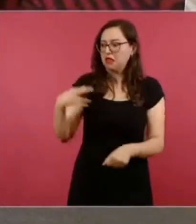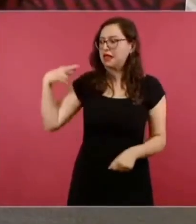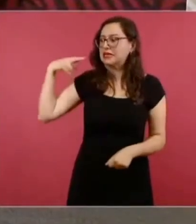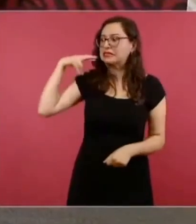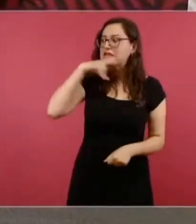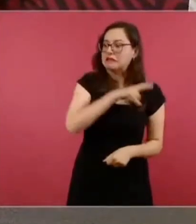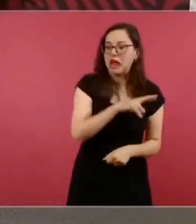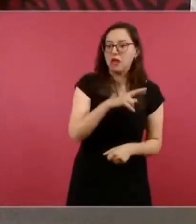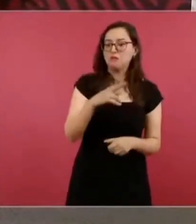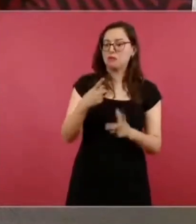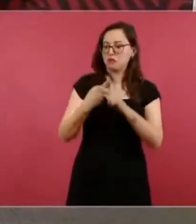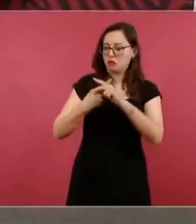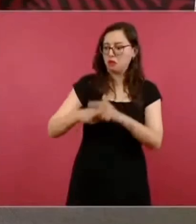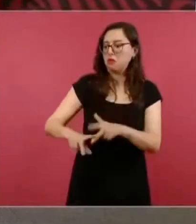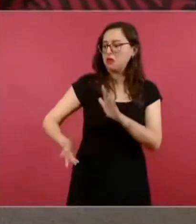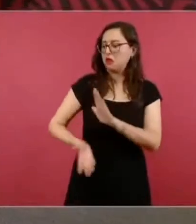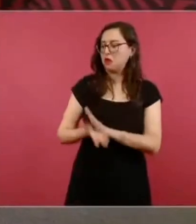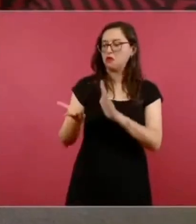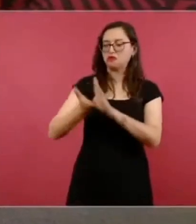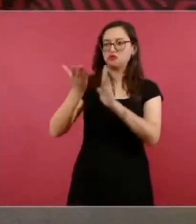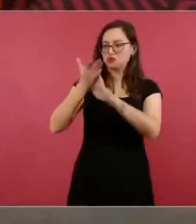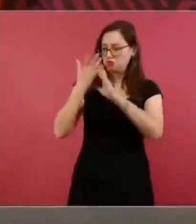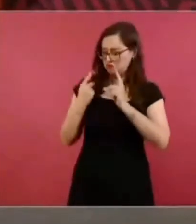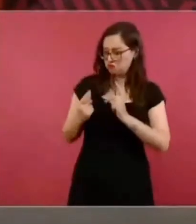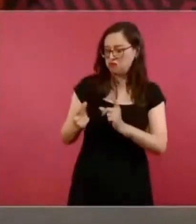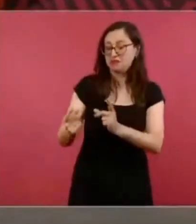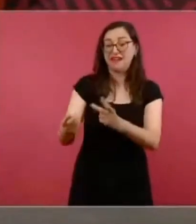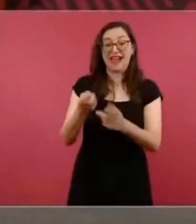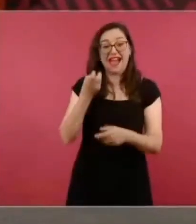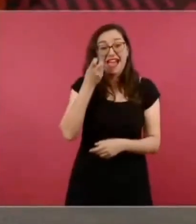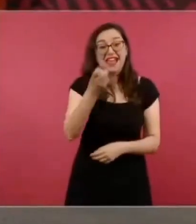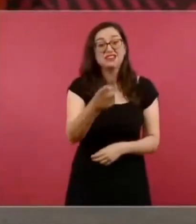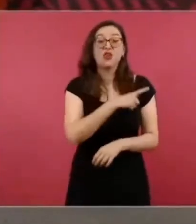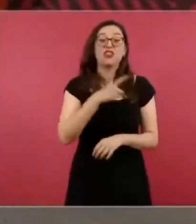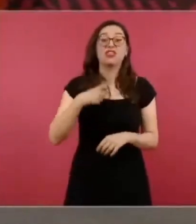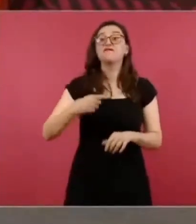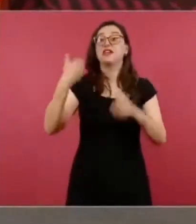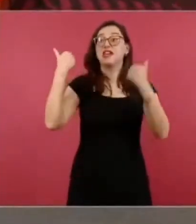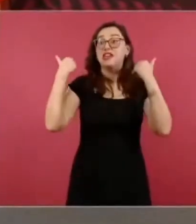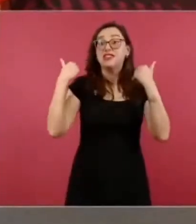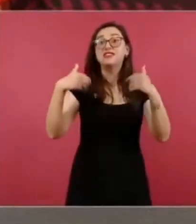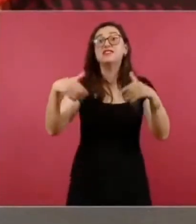Y que cuando intentó Calderón hacer una refinería,